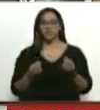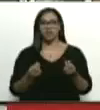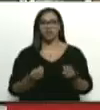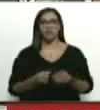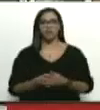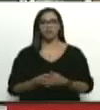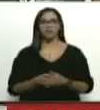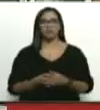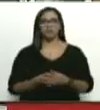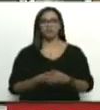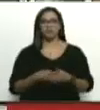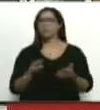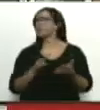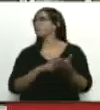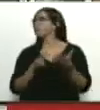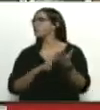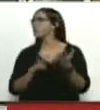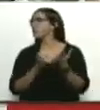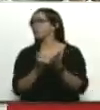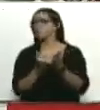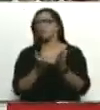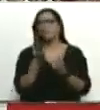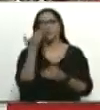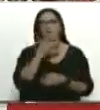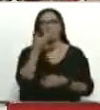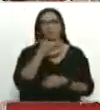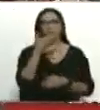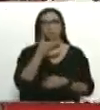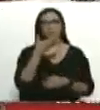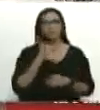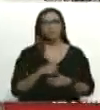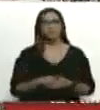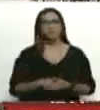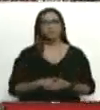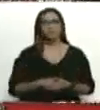leer una carta, ¿dónde está la carta esa? Pásamela ahí.